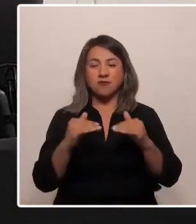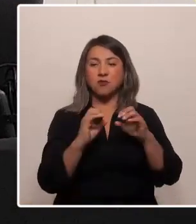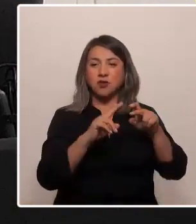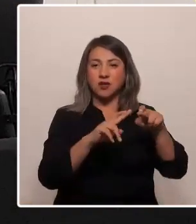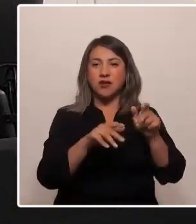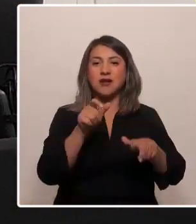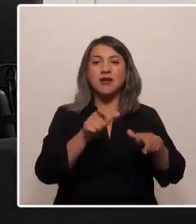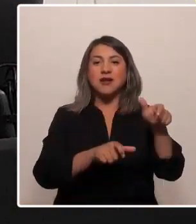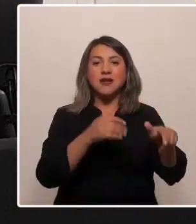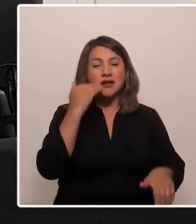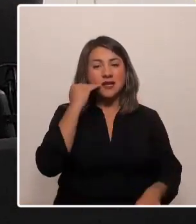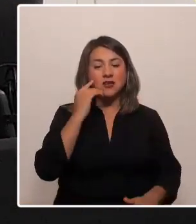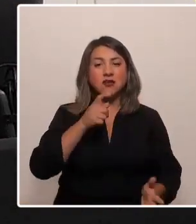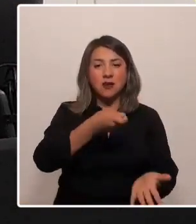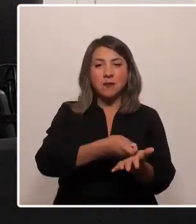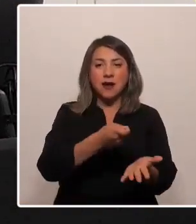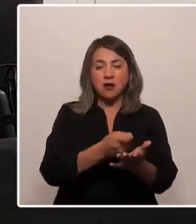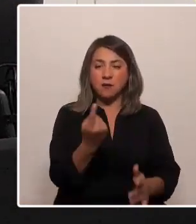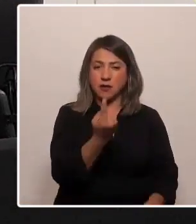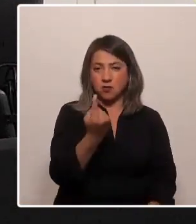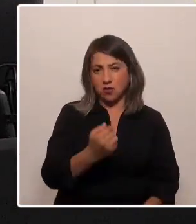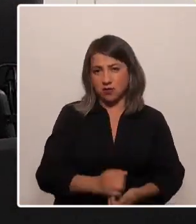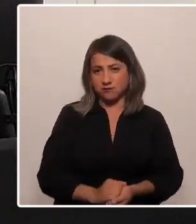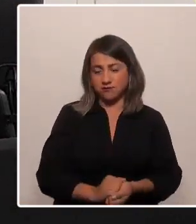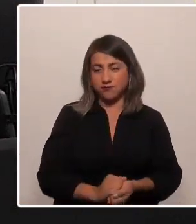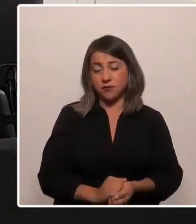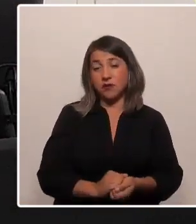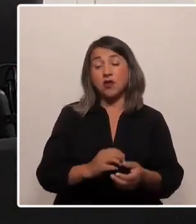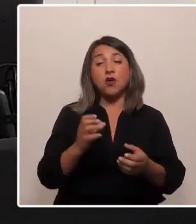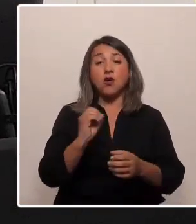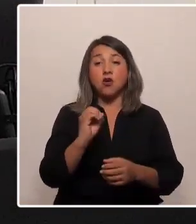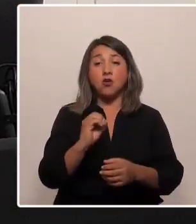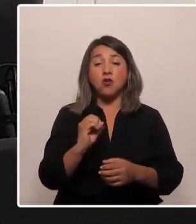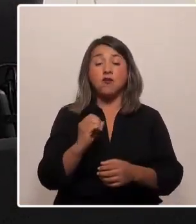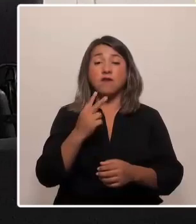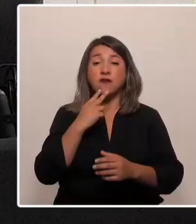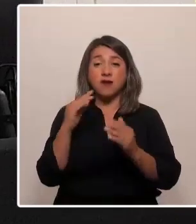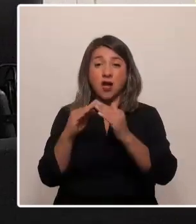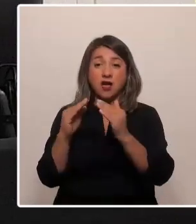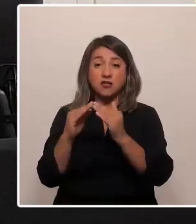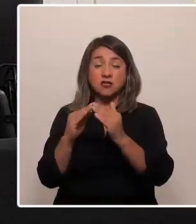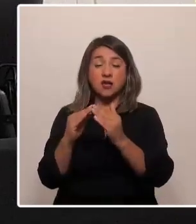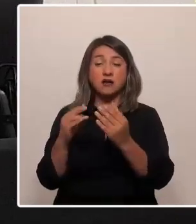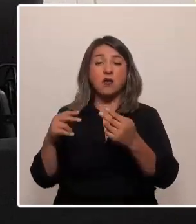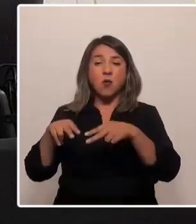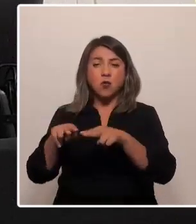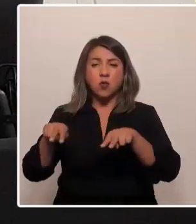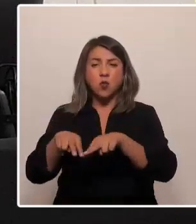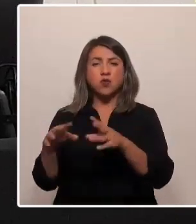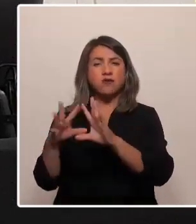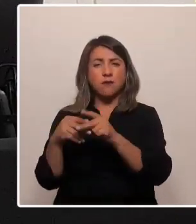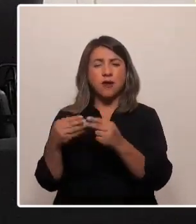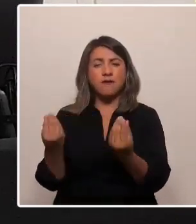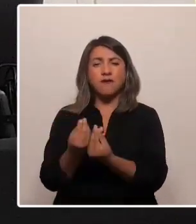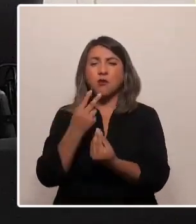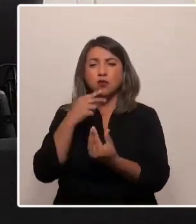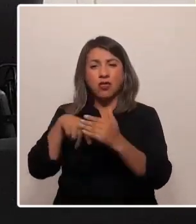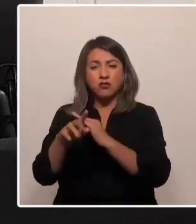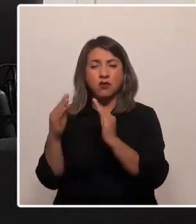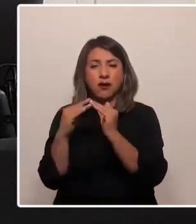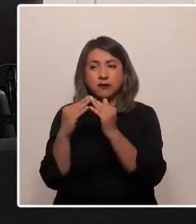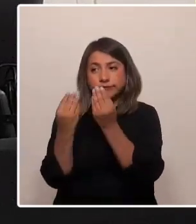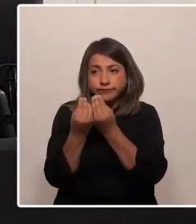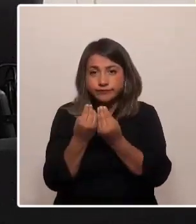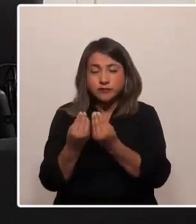estuvieron en un colegio subvencionado. O de los allegados que llevan años esperando su casa propia. O de quienes se